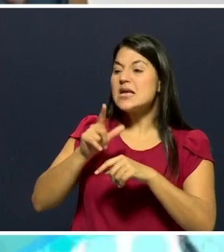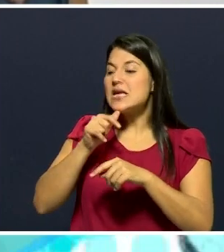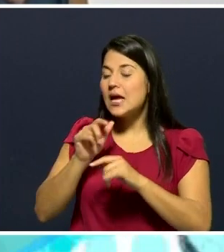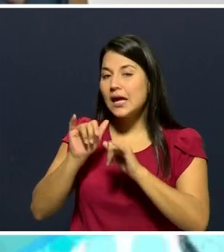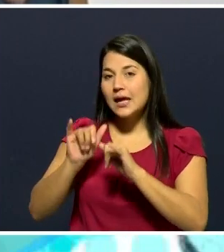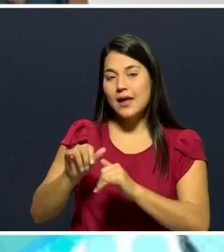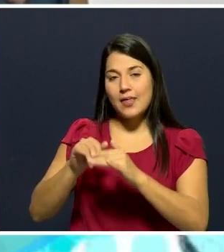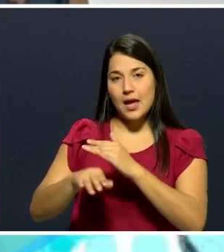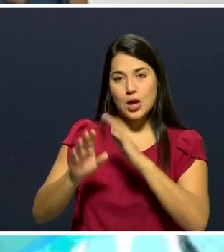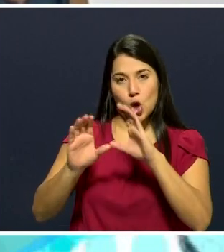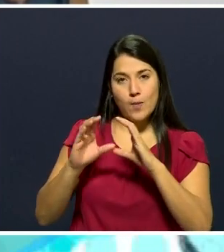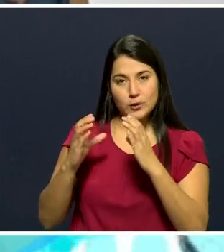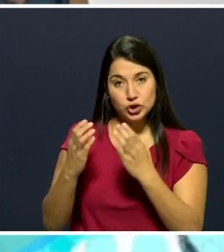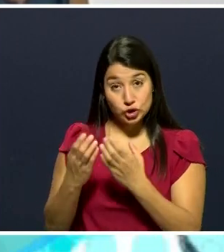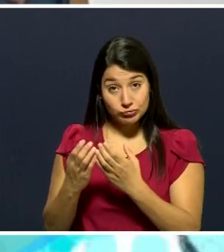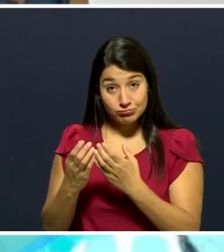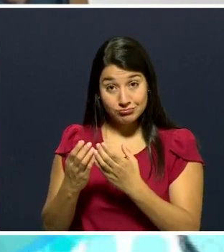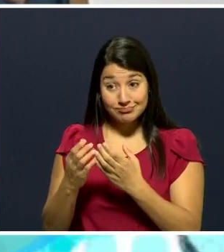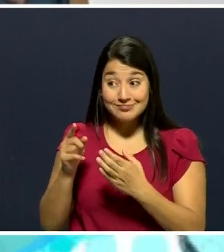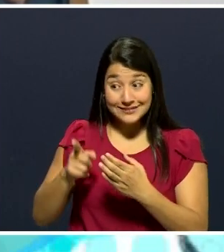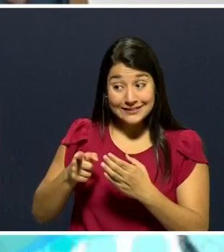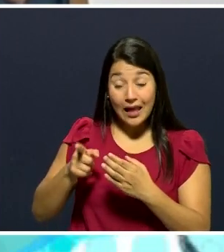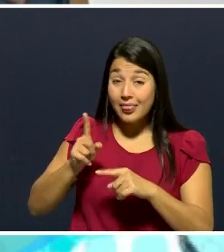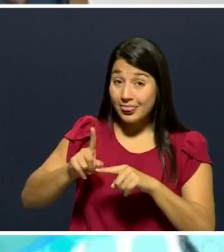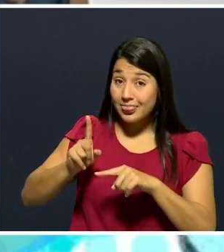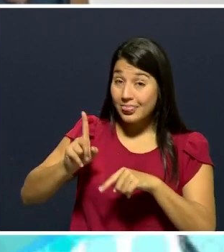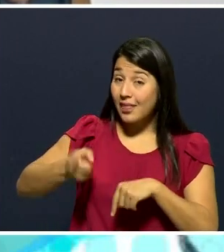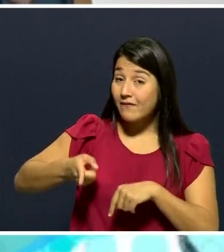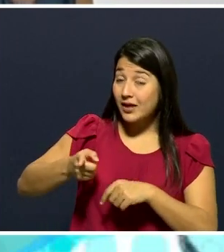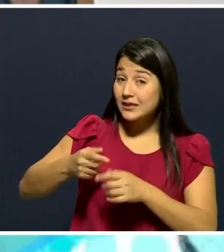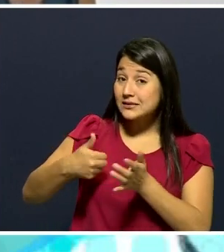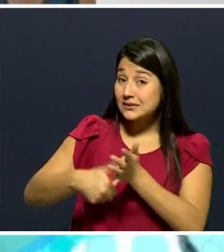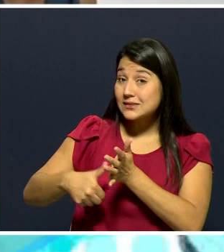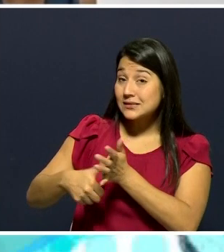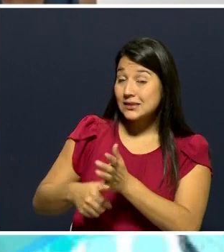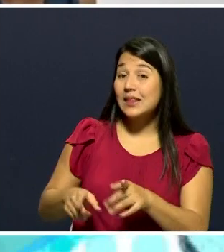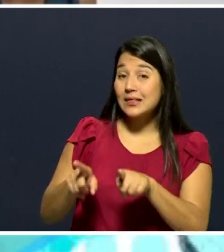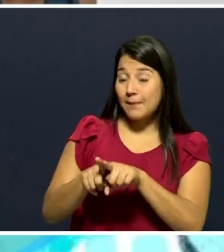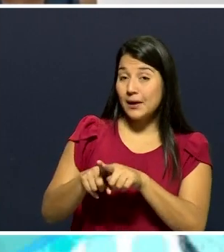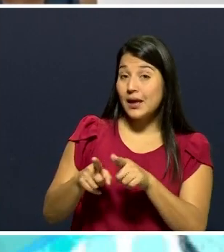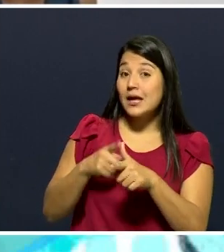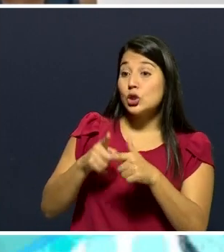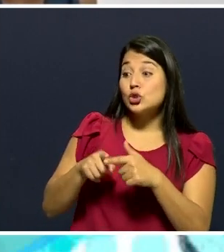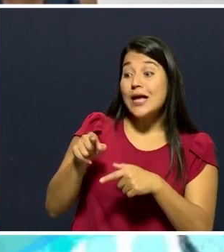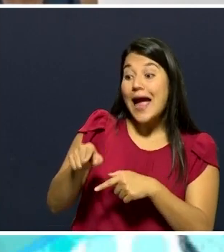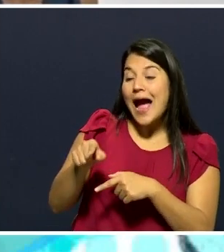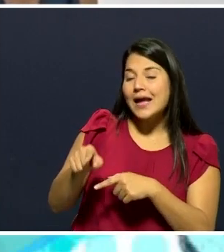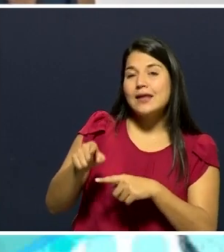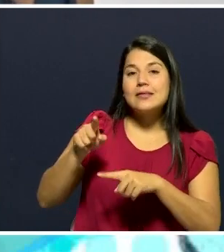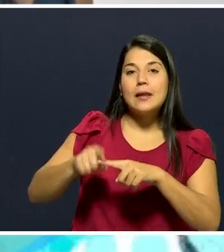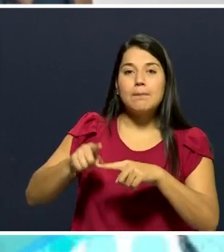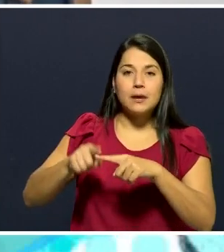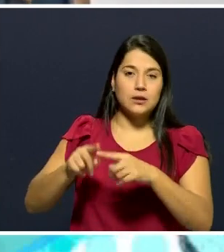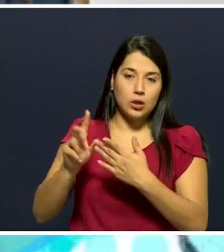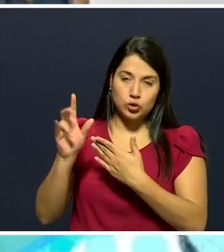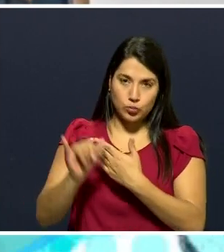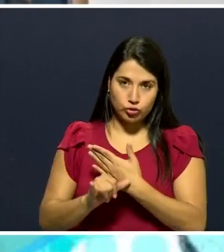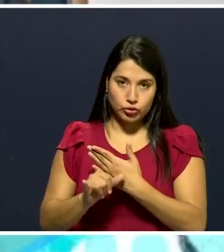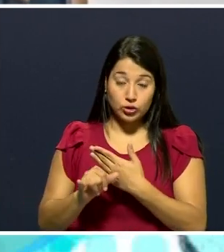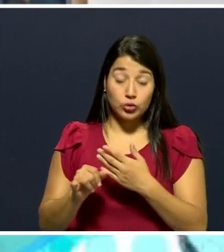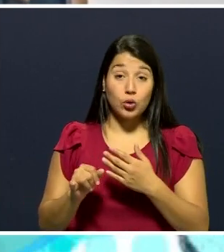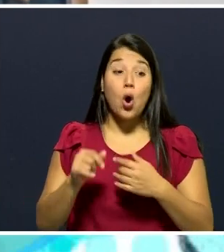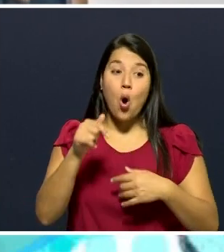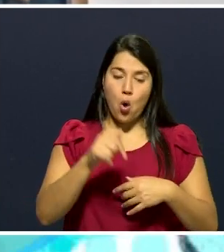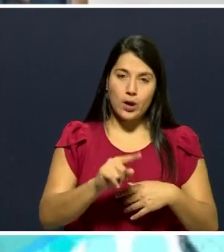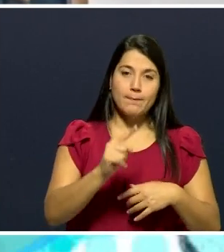se trabajan los proyectos de ley. Entonces, más allá de los puestos del directorio, que siempre son la noticia del 1 de mayo, tenemos que